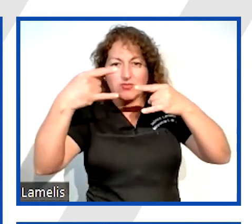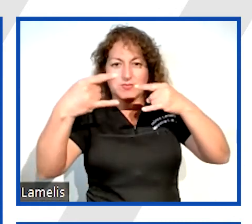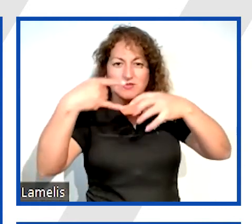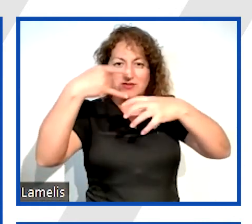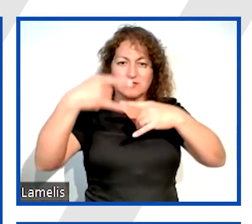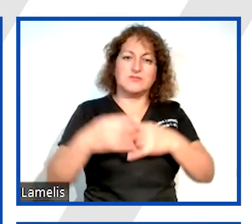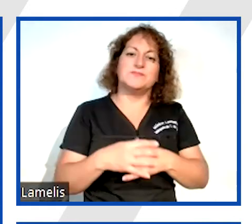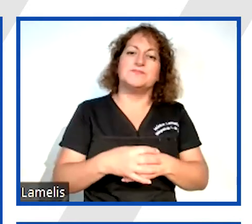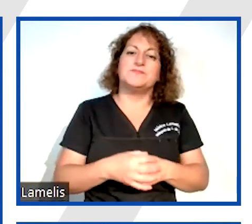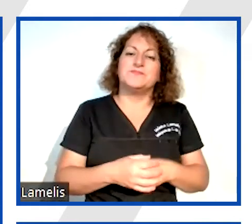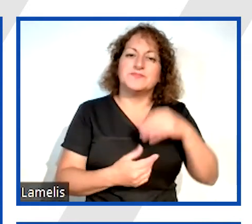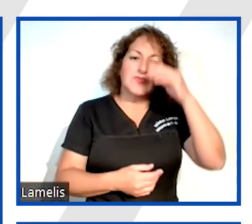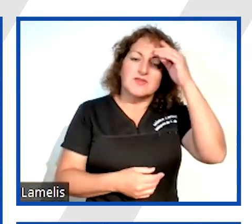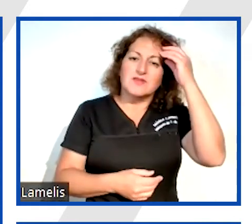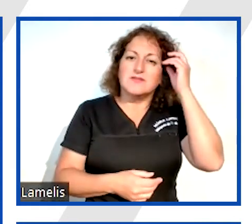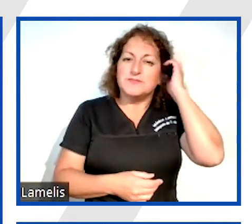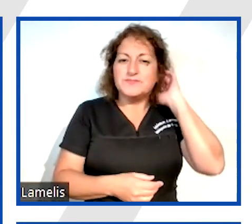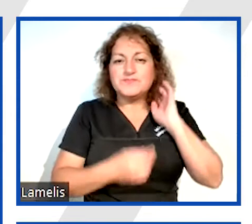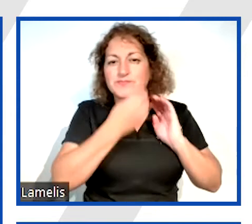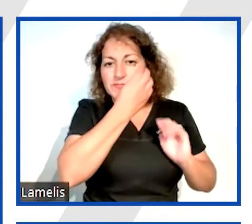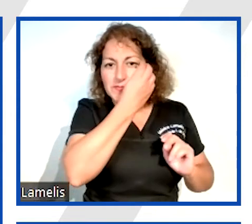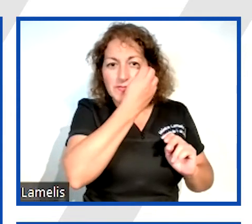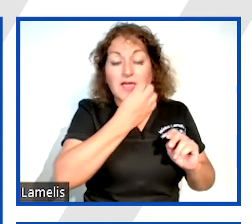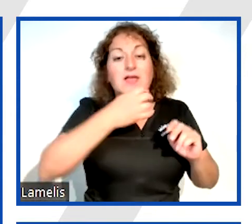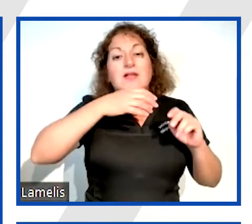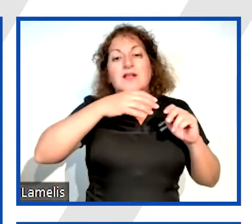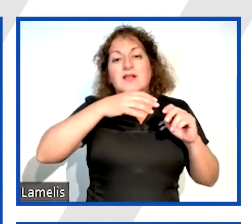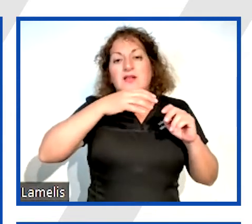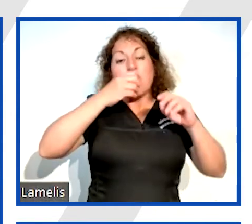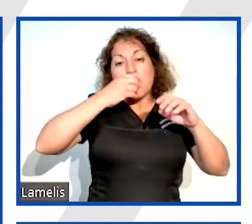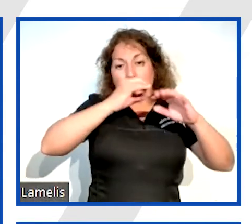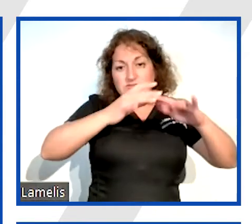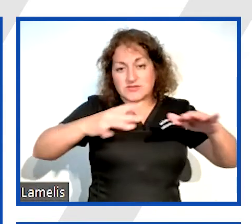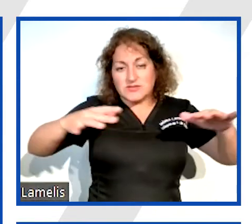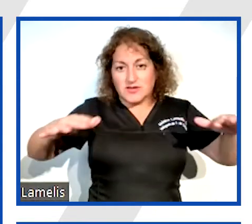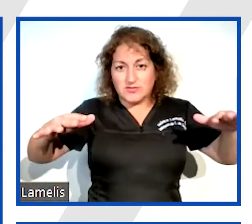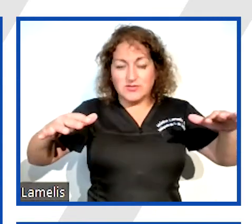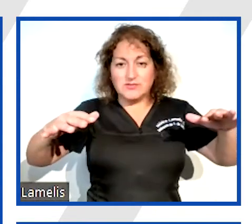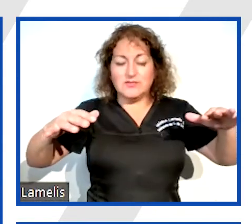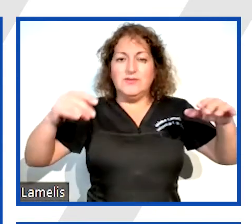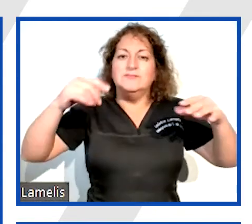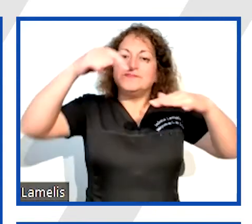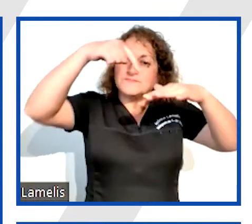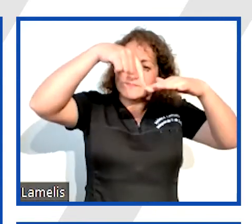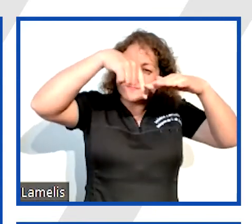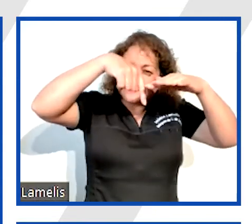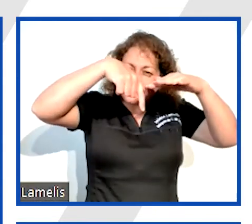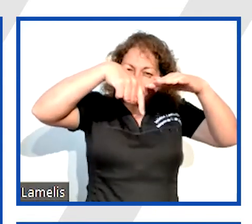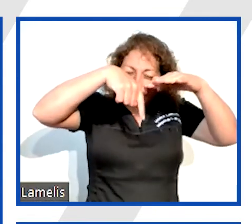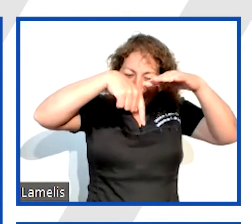radiactivo empezó a caer el océano por acá los componentes del océano y se fueron metiendo